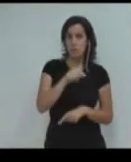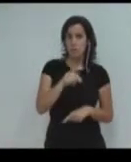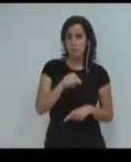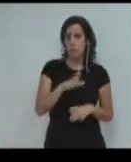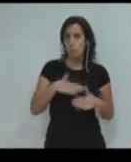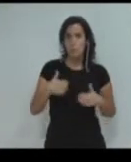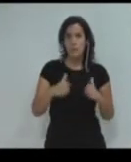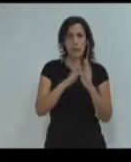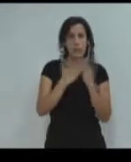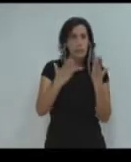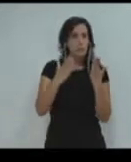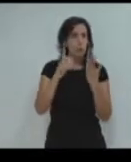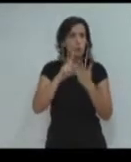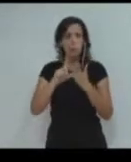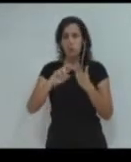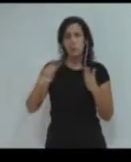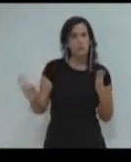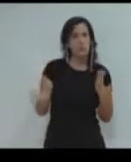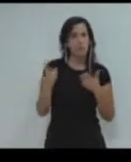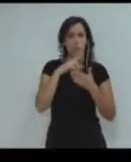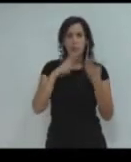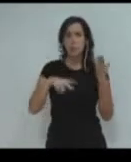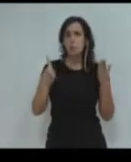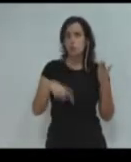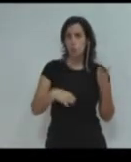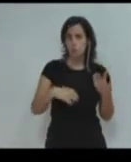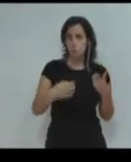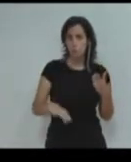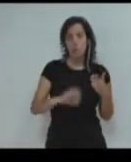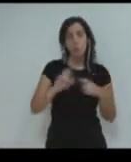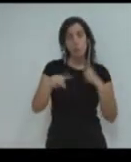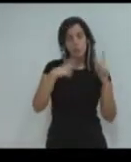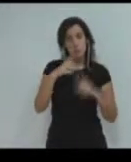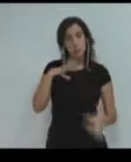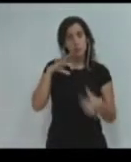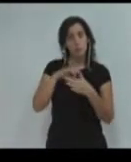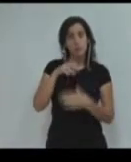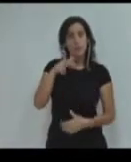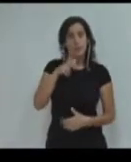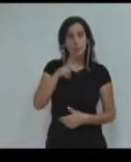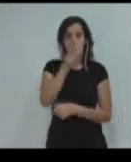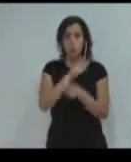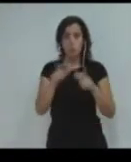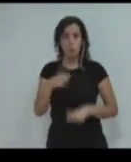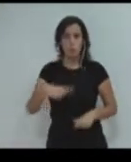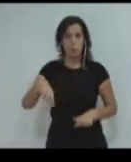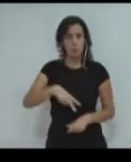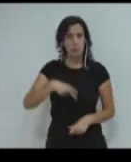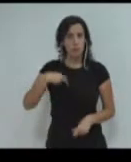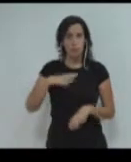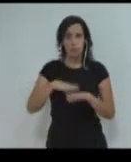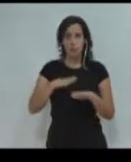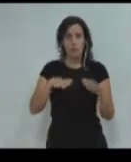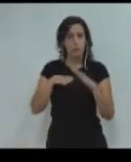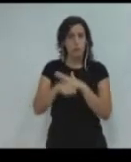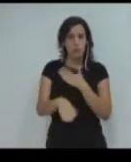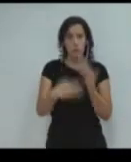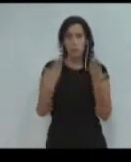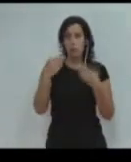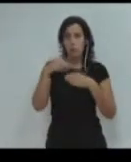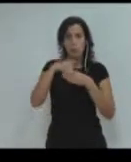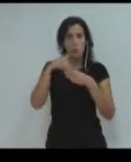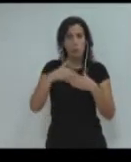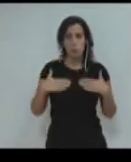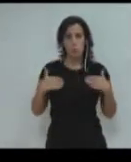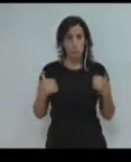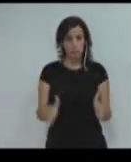de obra. ¿Qué ocurre? Que también luego esto ahí se ha ido vinculando a los derechos de las personas en general a la hora de acceder a cualquier tipo de